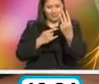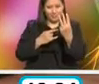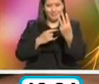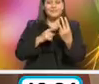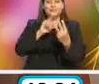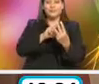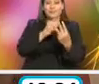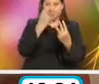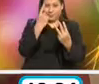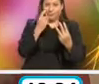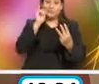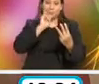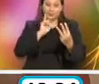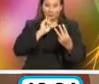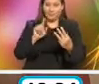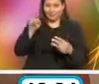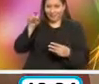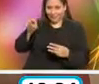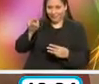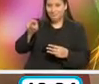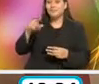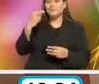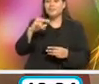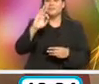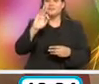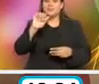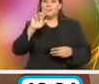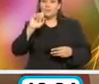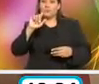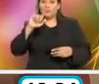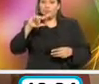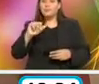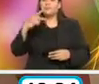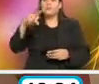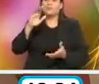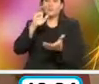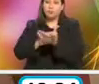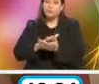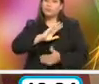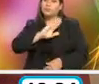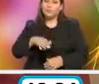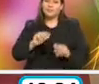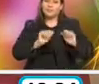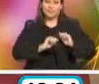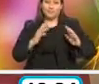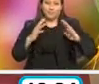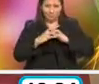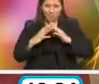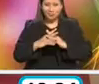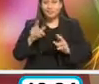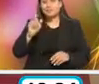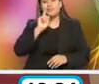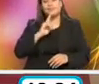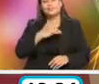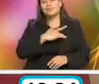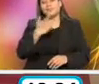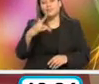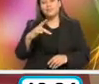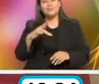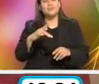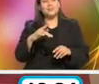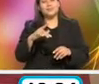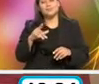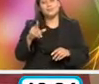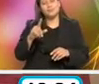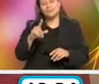Una de ellas es de una mujer que se llama Faustina, cuyo marido murió en la guerra, y entonces ella está completamente enamorada de él,